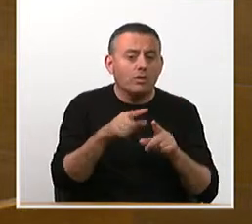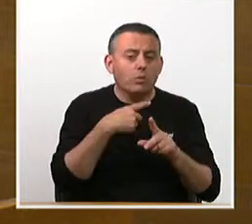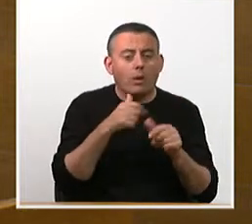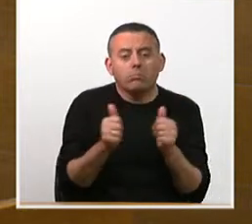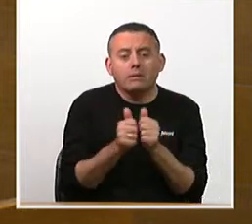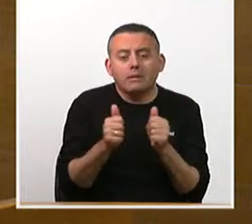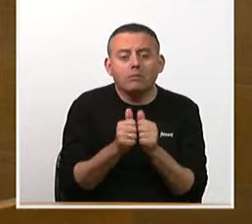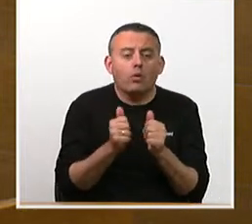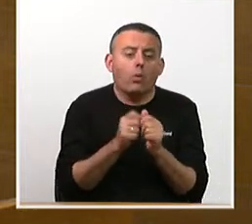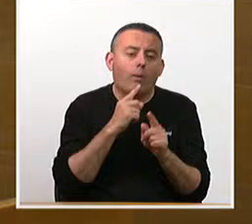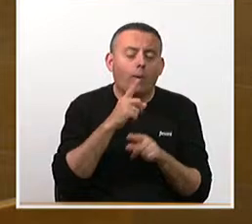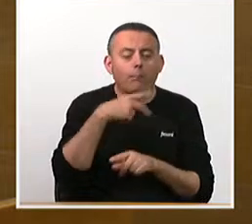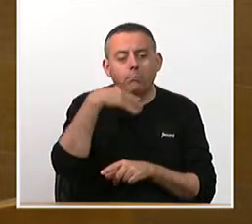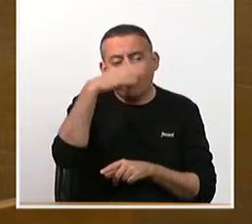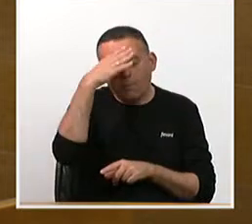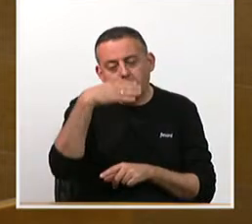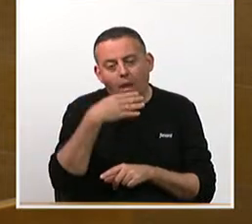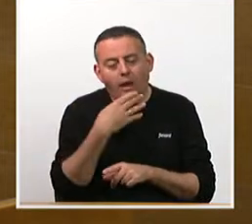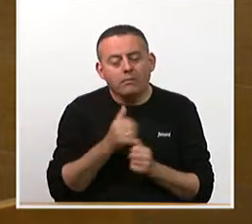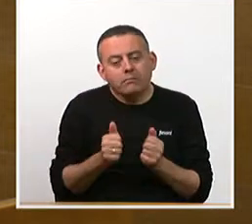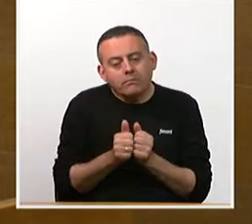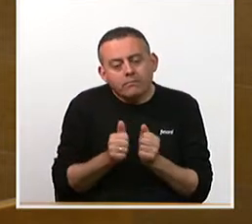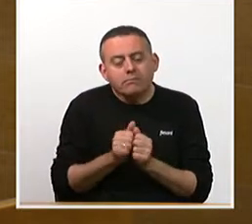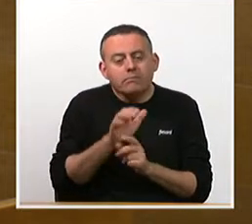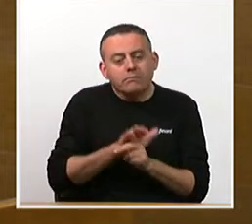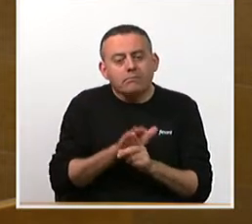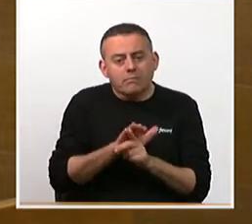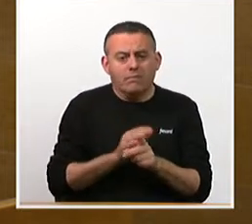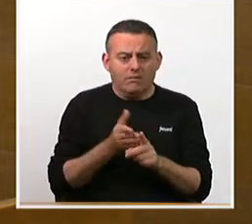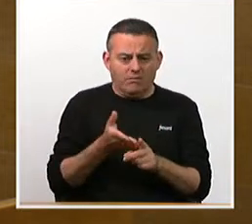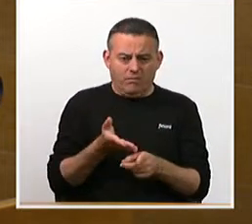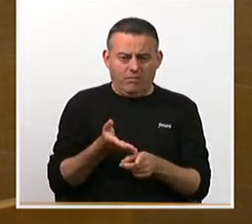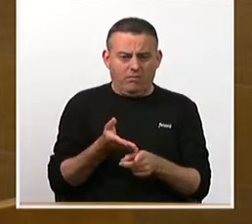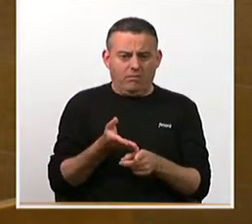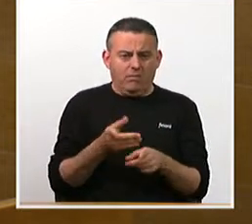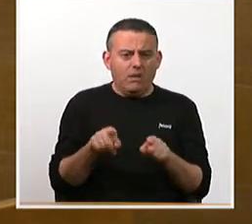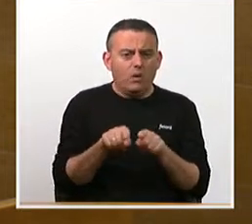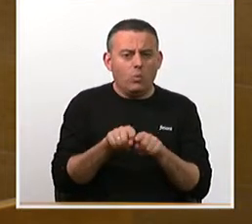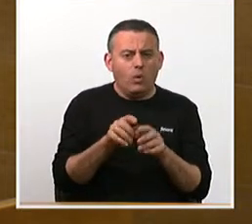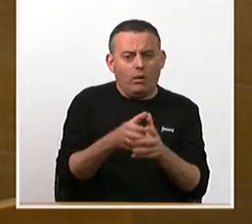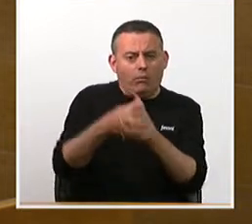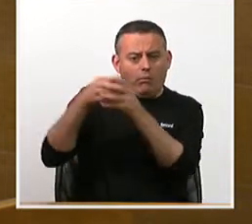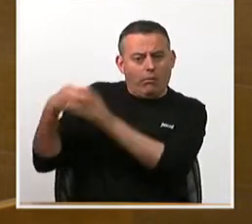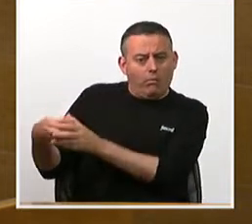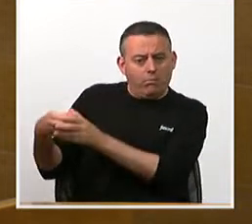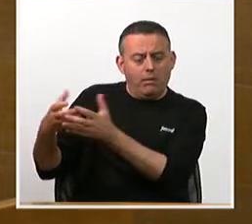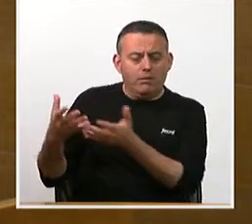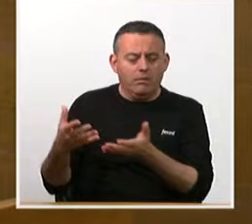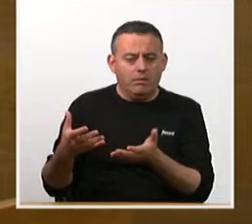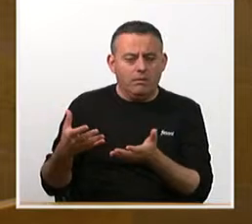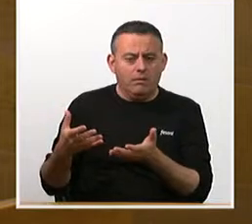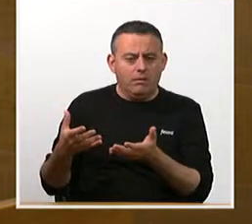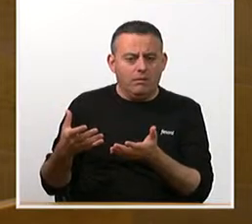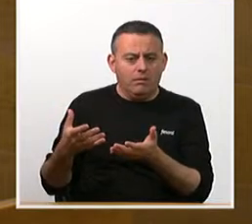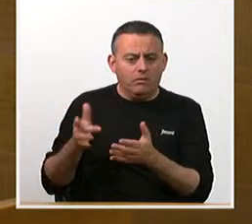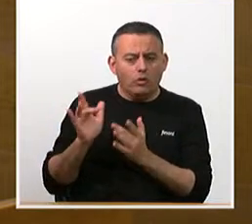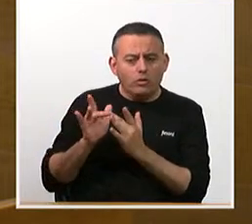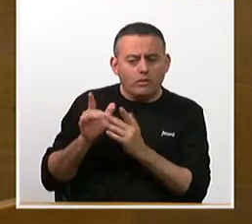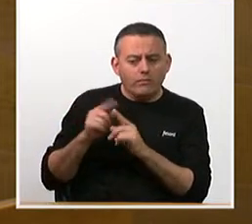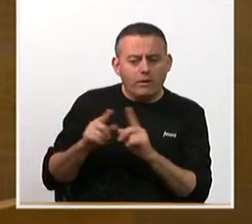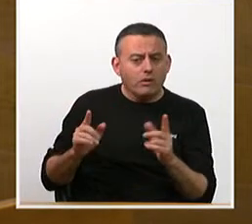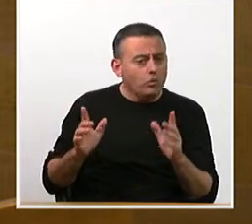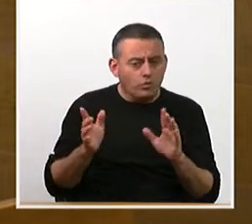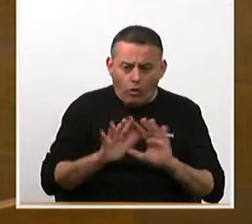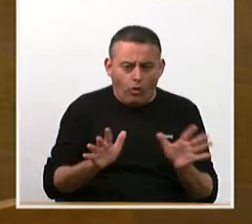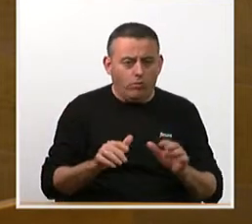paternalismo Que los separa del resto de la ciudadanía tratándolos de manera distinta nosotros cuando organizamos un evento cultural un